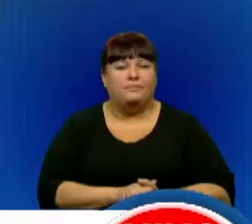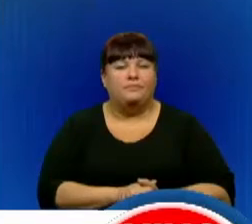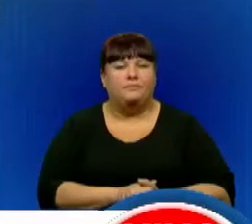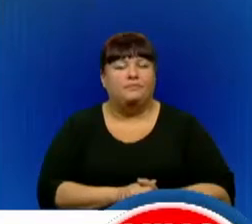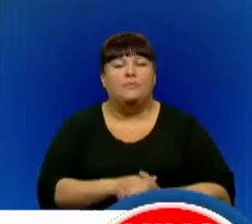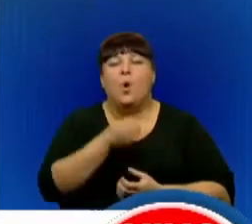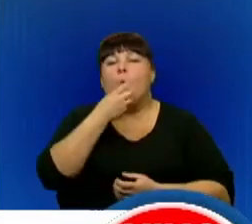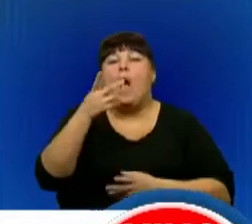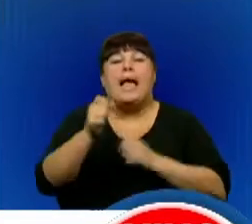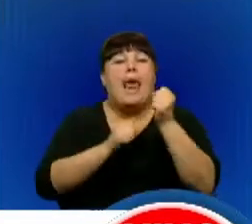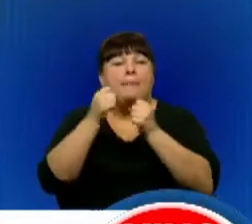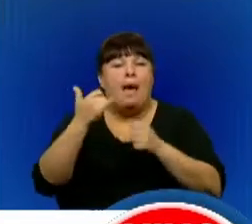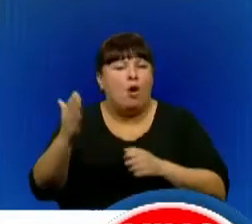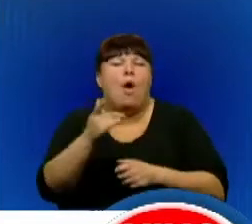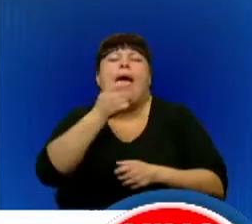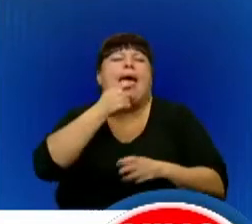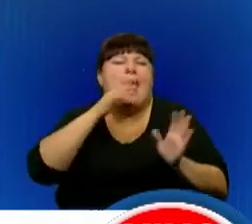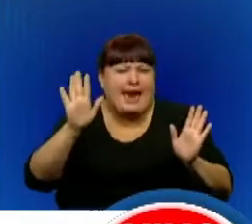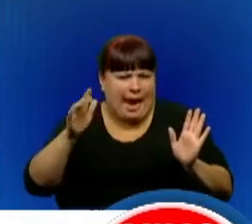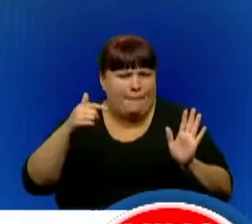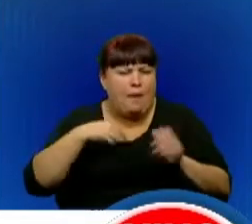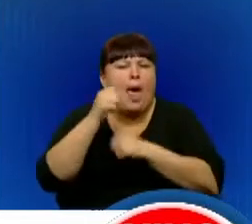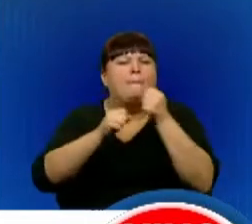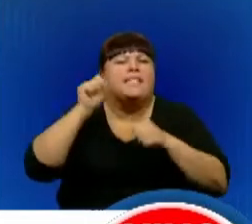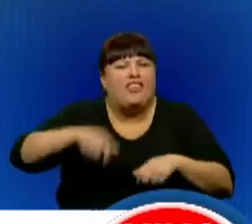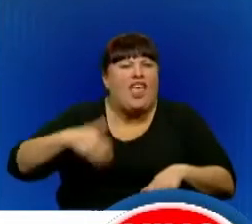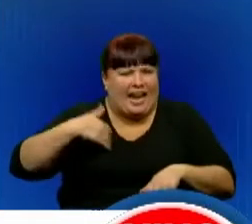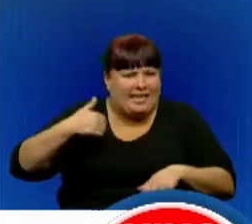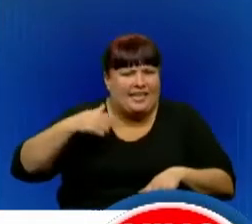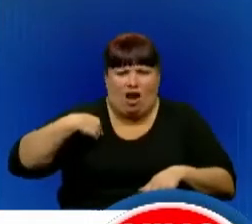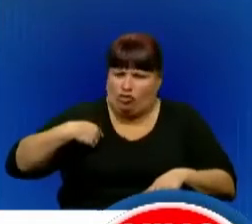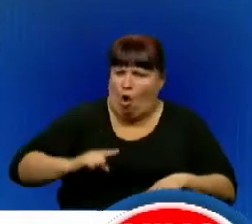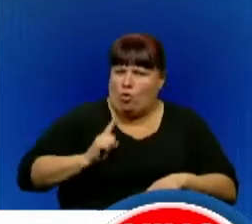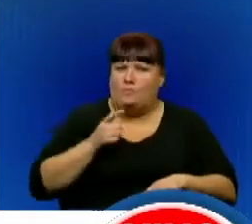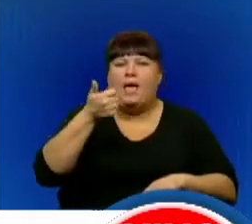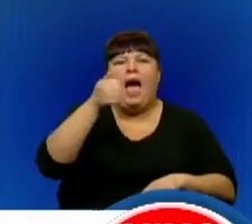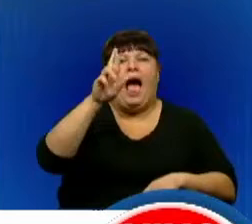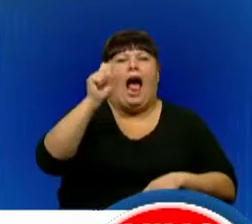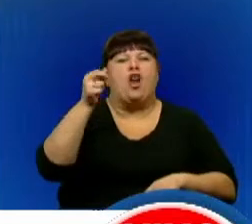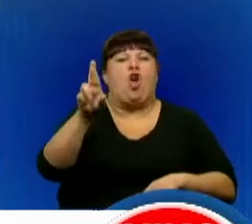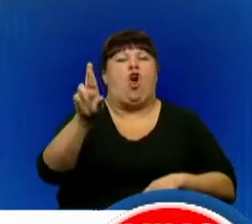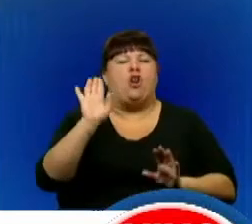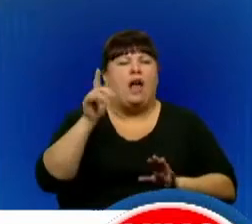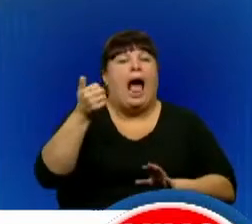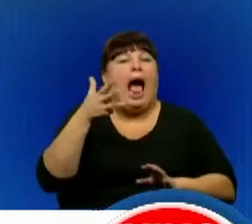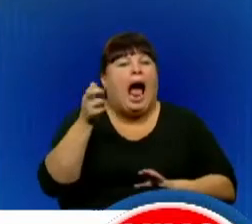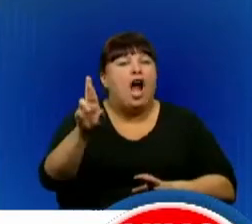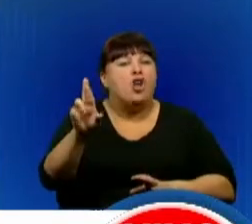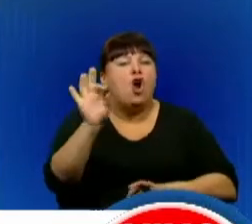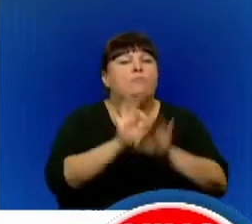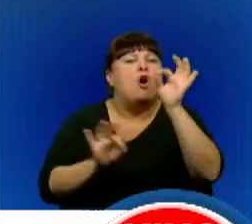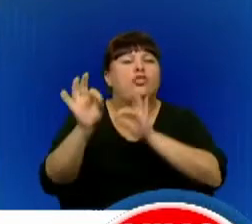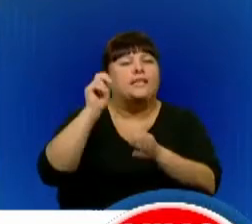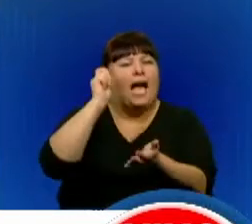A cualquier empresa productora, voy a poner un ejemplo, una empresa argentina que a mí me enorgullece, Arcor. Arcor tiene una